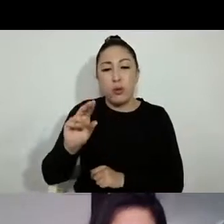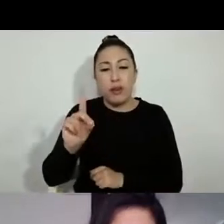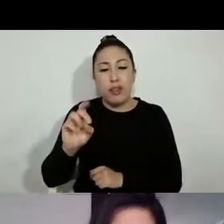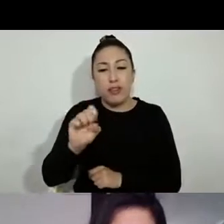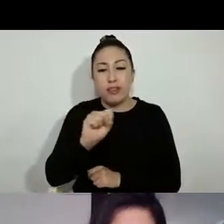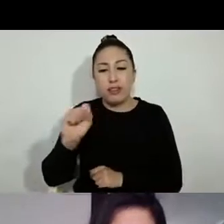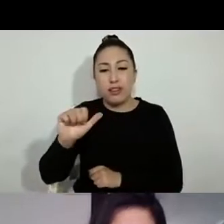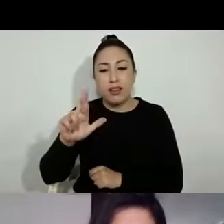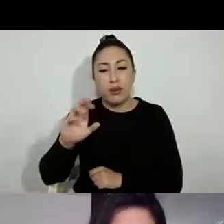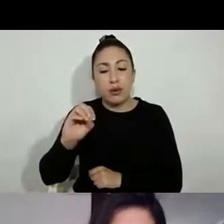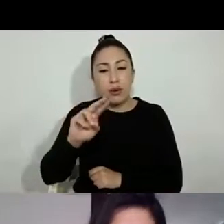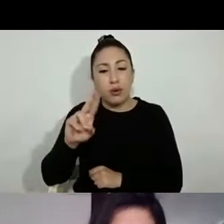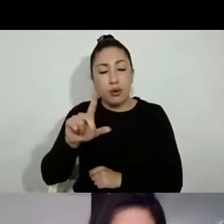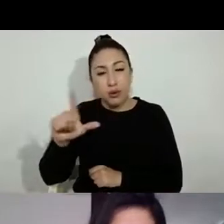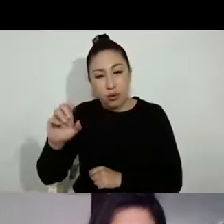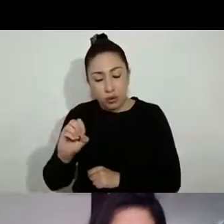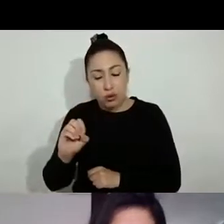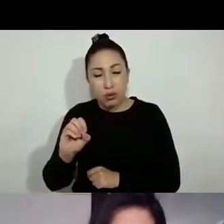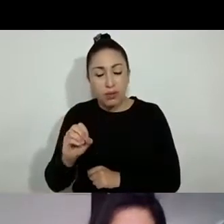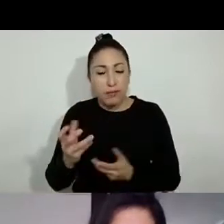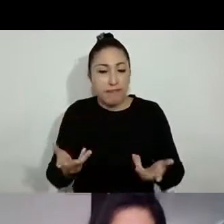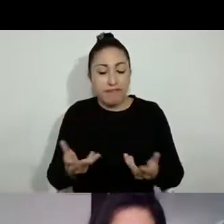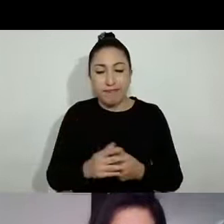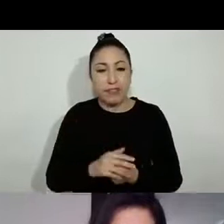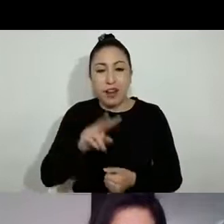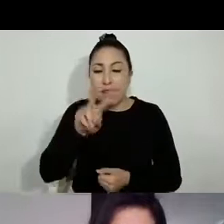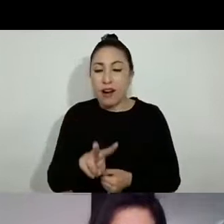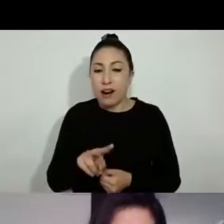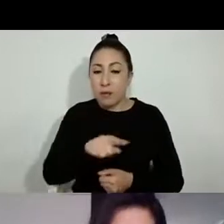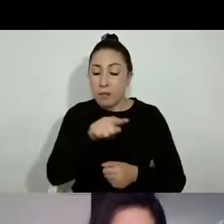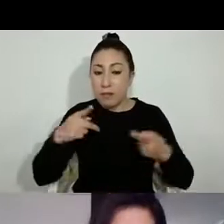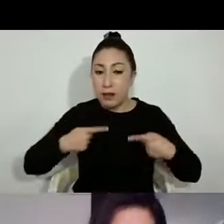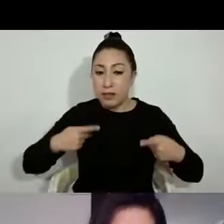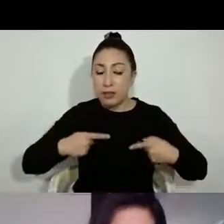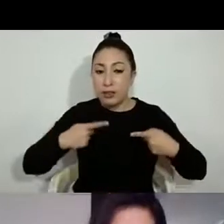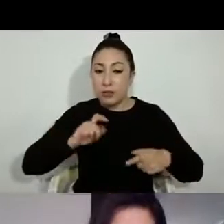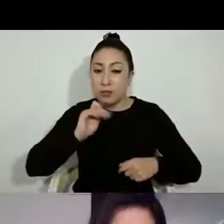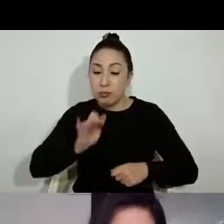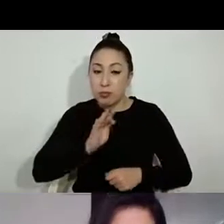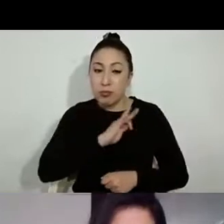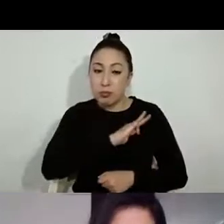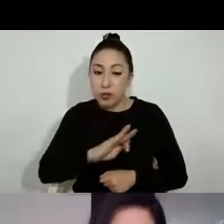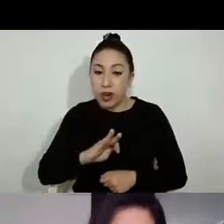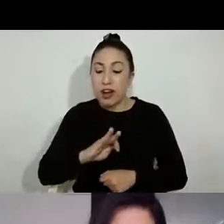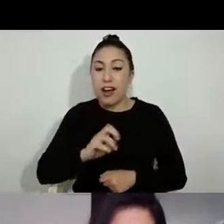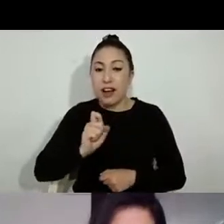que no existen condiciones para remontarlo. Y